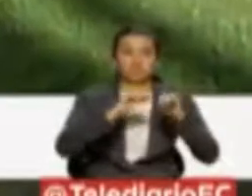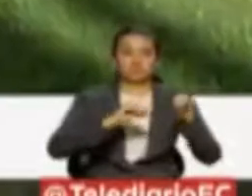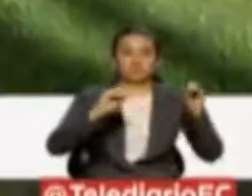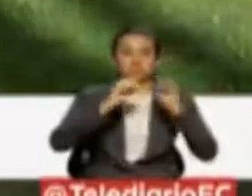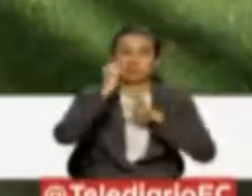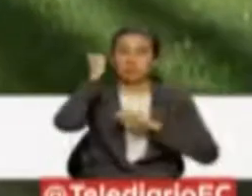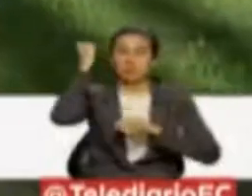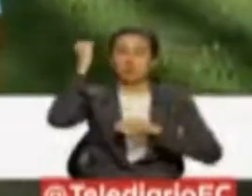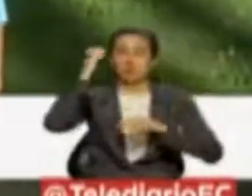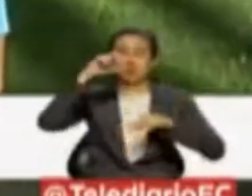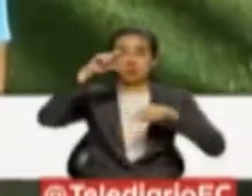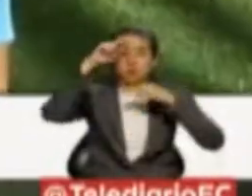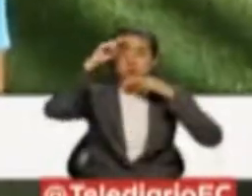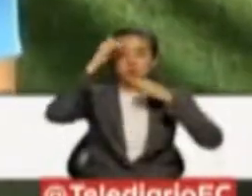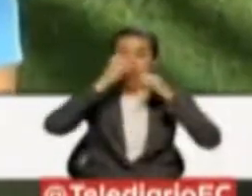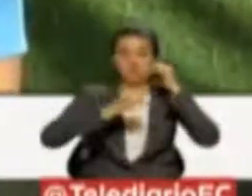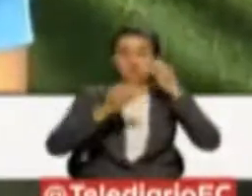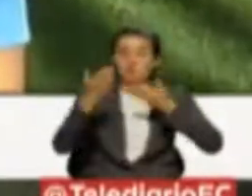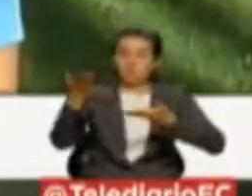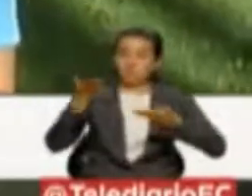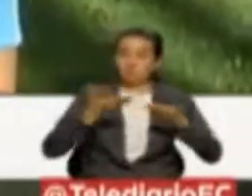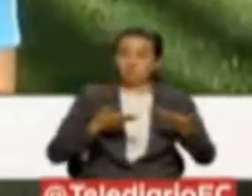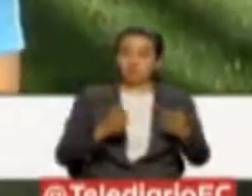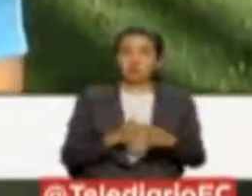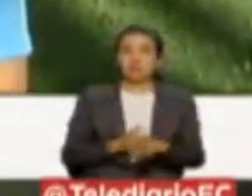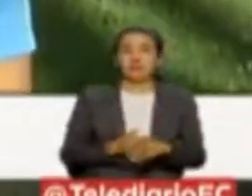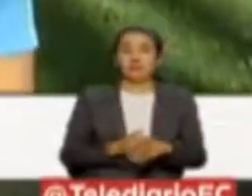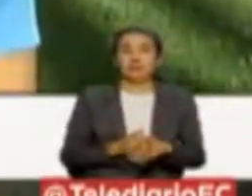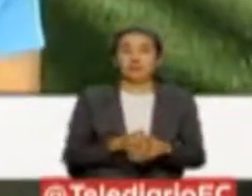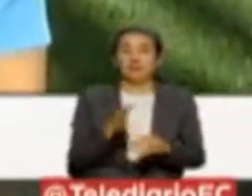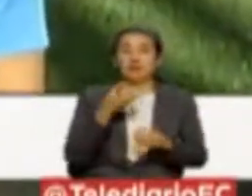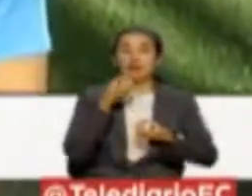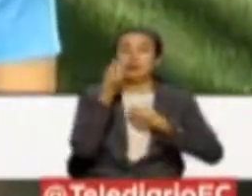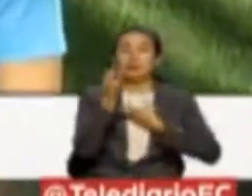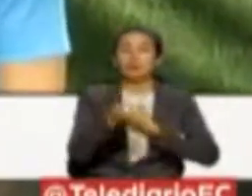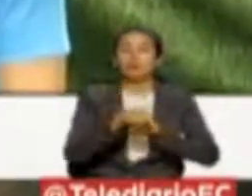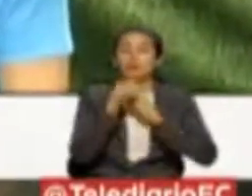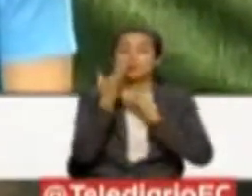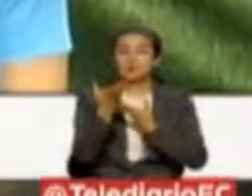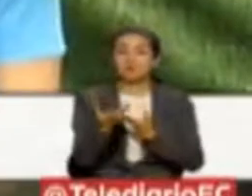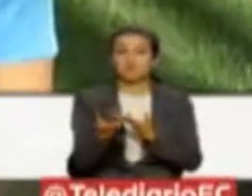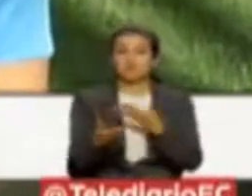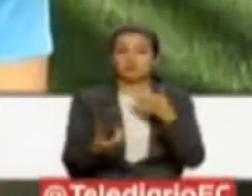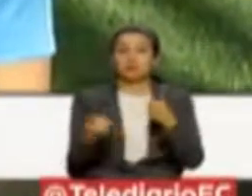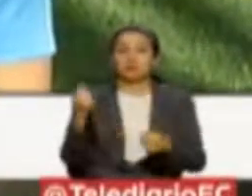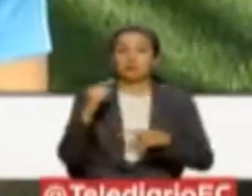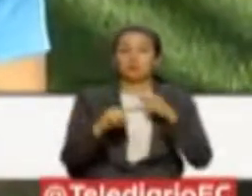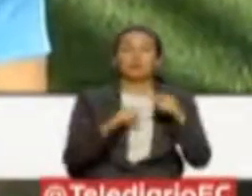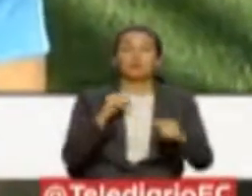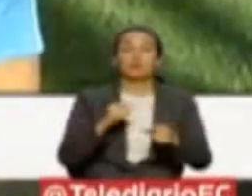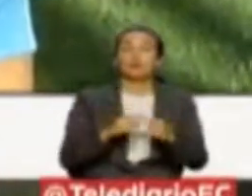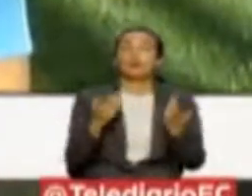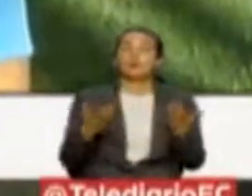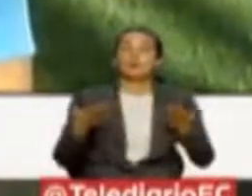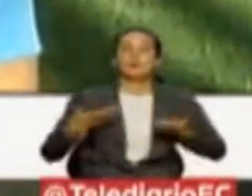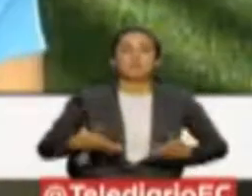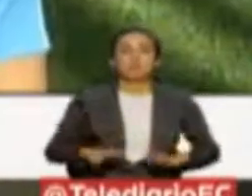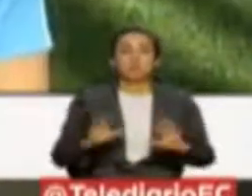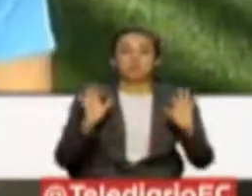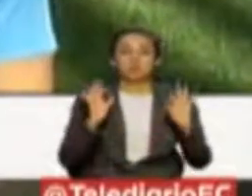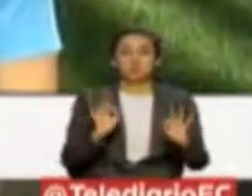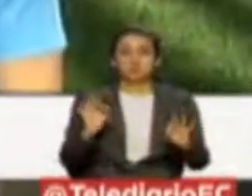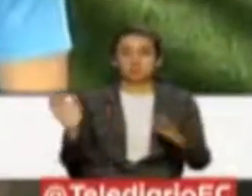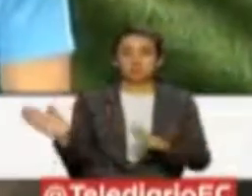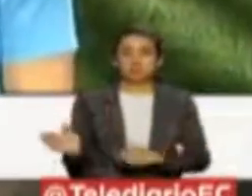últimas noticias. Bienvenida, Yolanda, cuéntanos un poco al respecto de desde cuándo nació este sueño de que